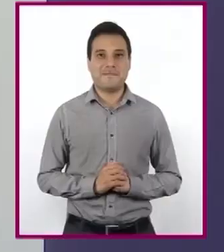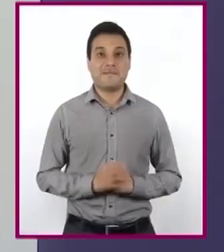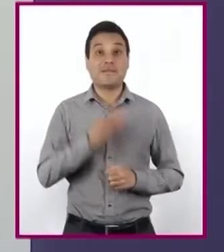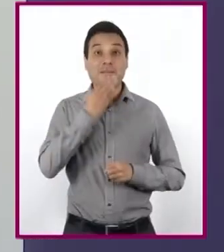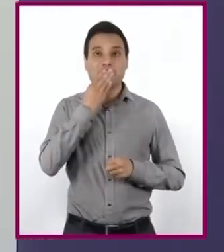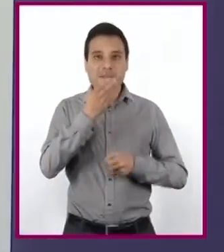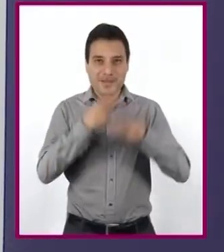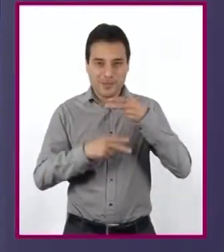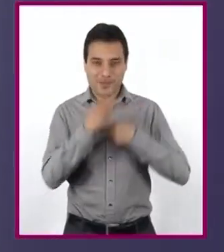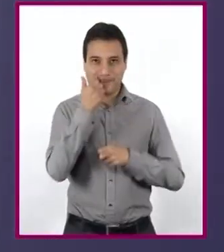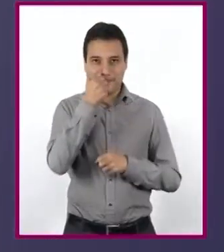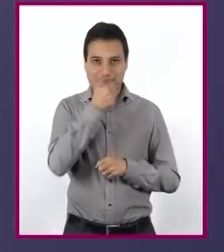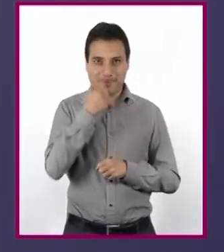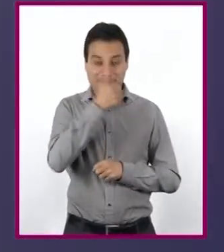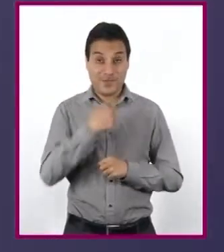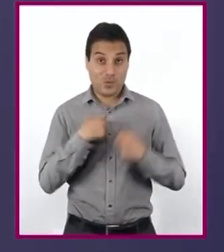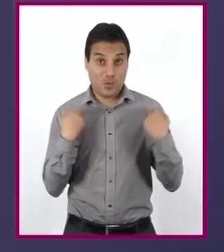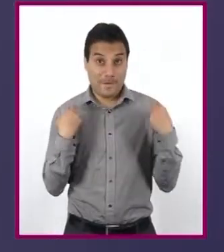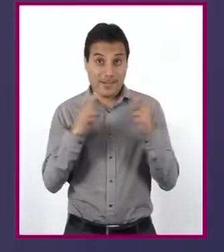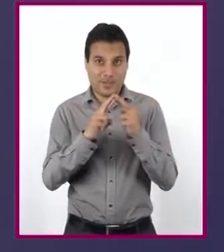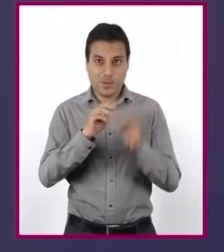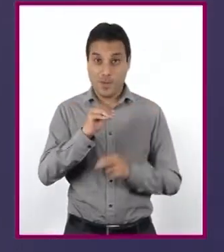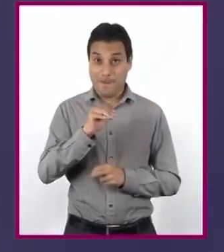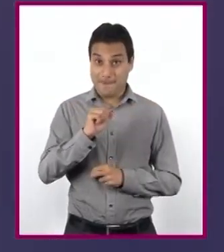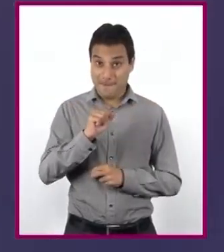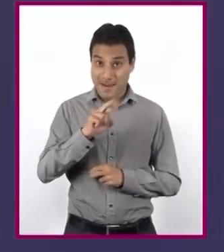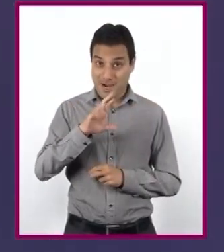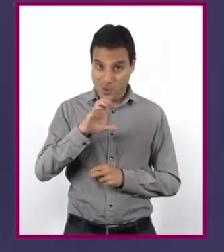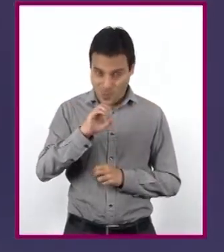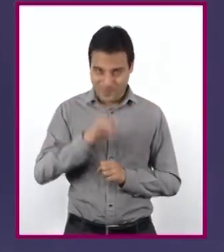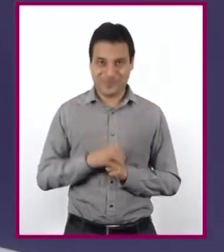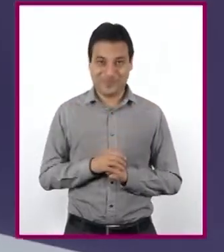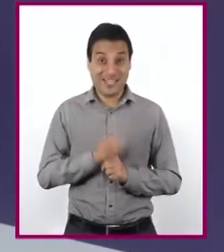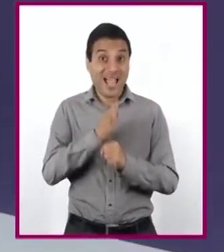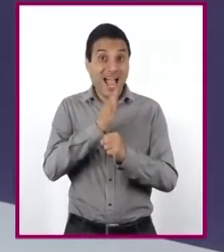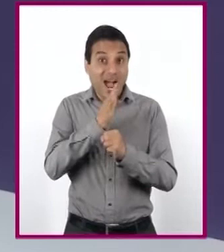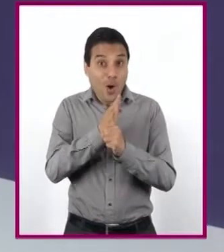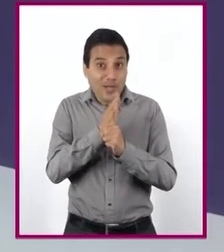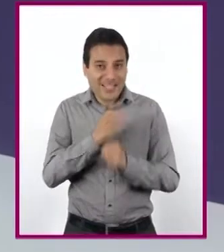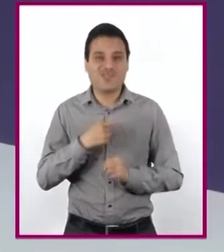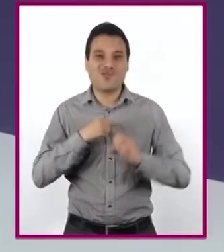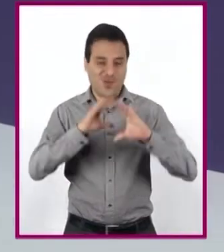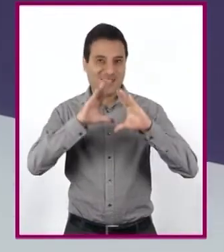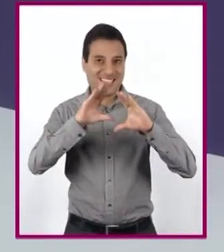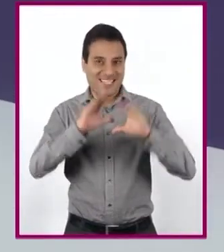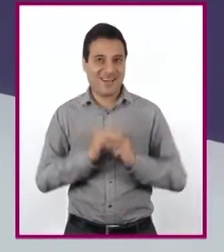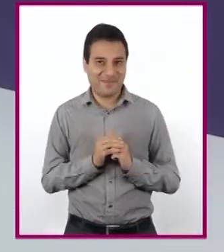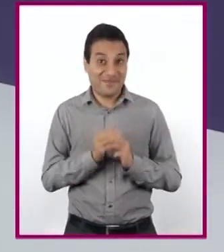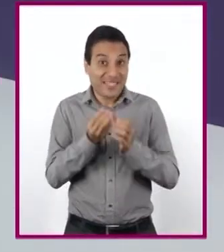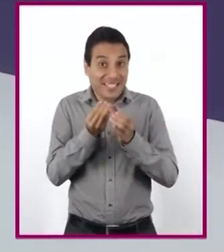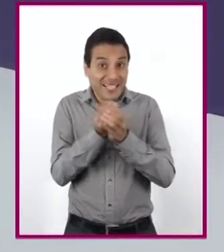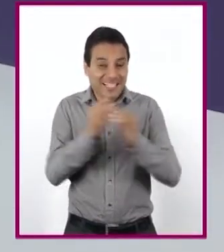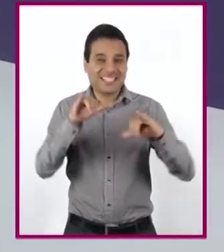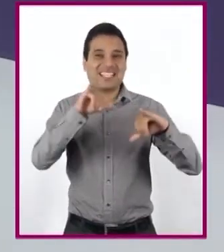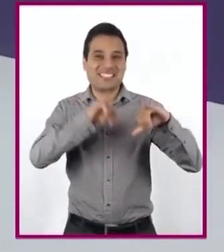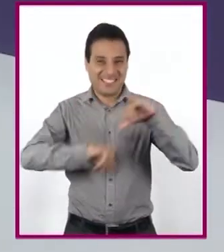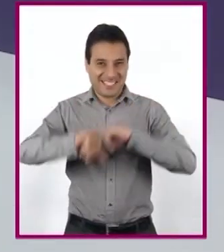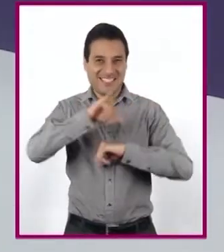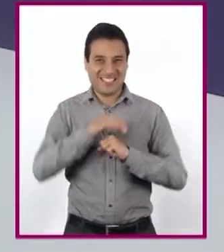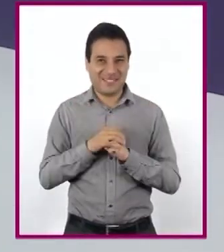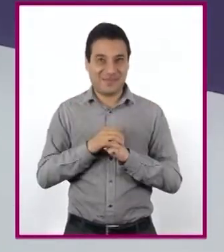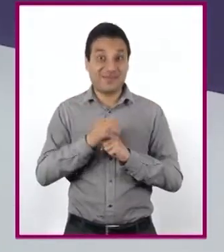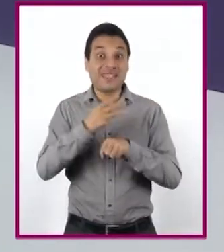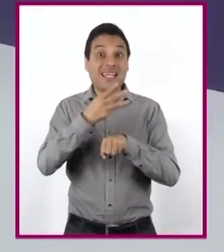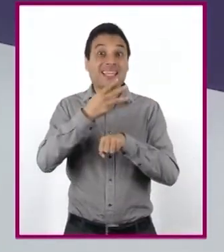Bienvenidas y bienvenidos. Soy el profesor Marco Hernández Leiva y los acompañaré durante esta sesión de Ciencias Química para